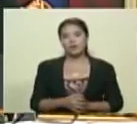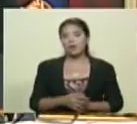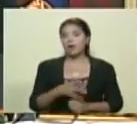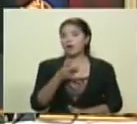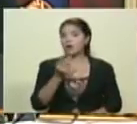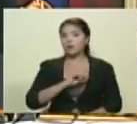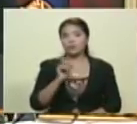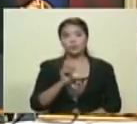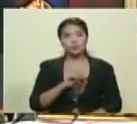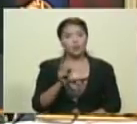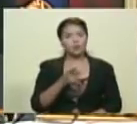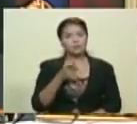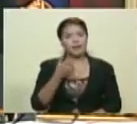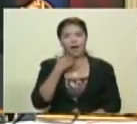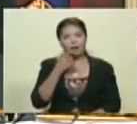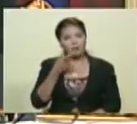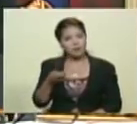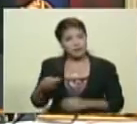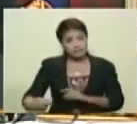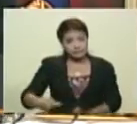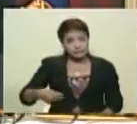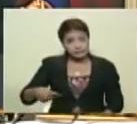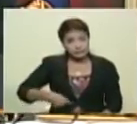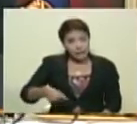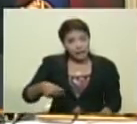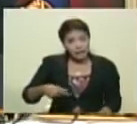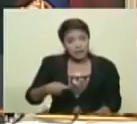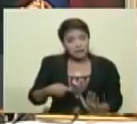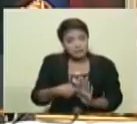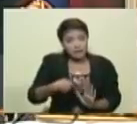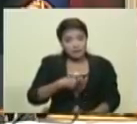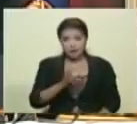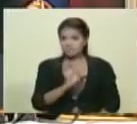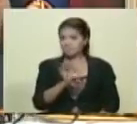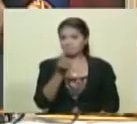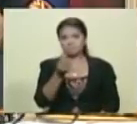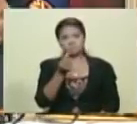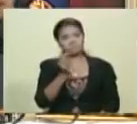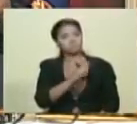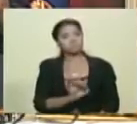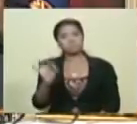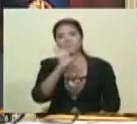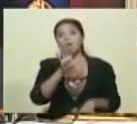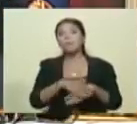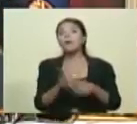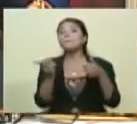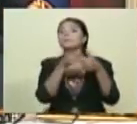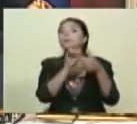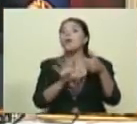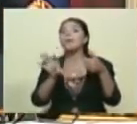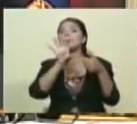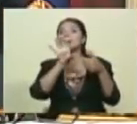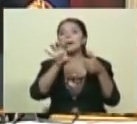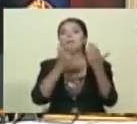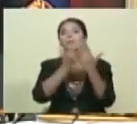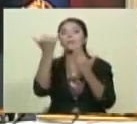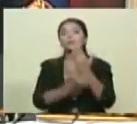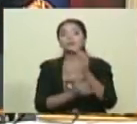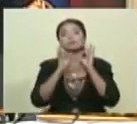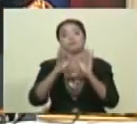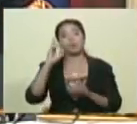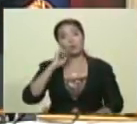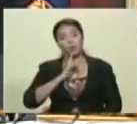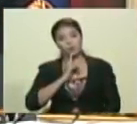en ningún tipo de chantaje, no cederemos a ningún tipo de chantaje, porque primero está nuestra patria, el proyecto histórico de